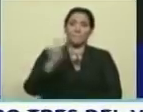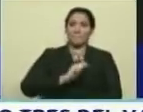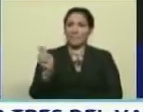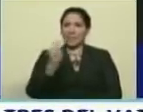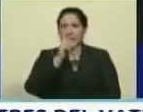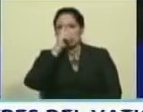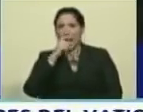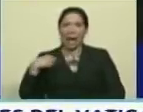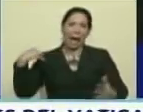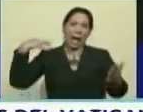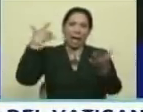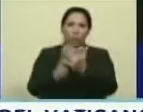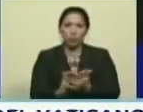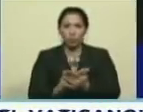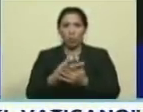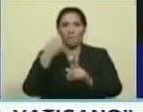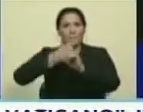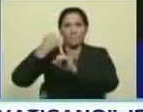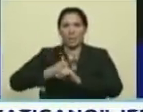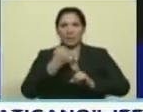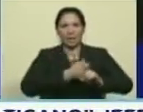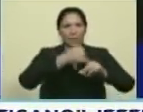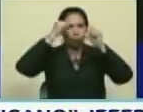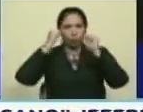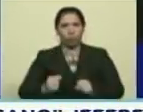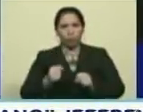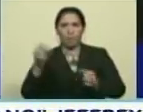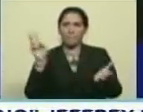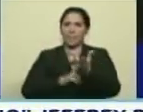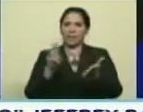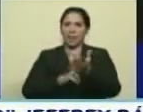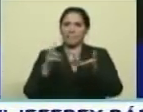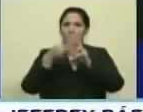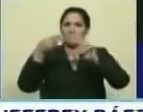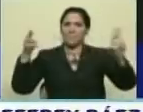batalla dura por la verdad, por la paz.